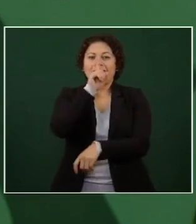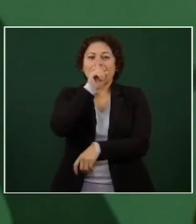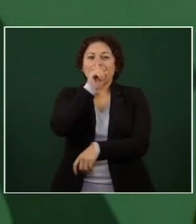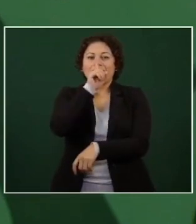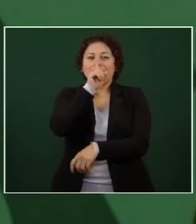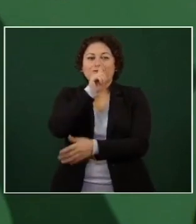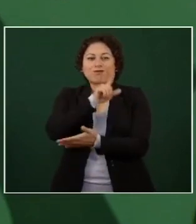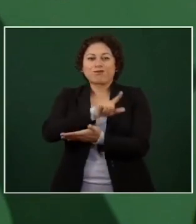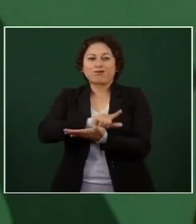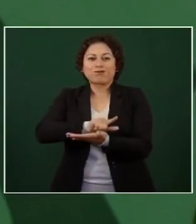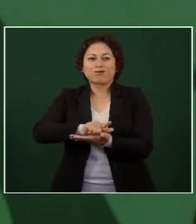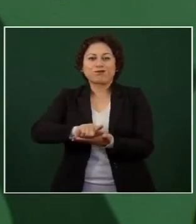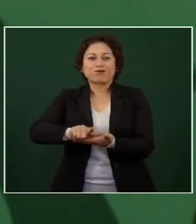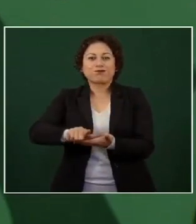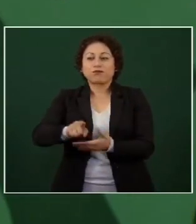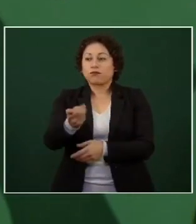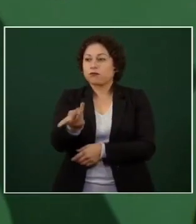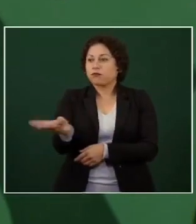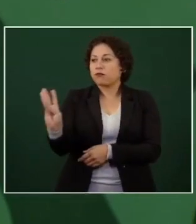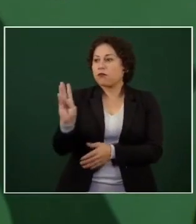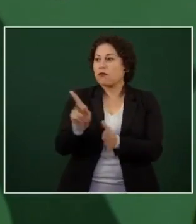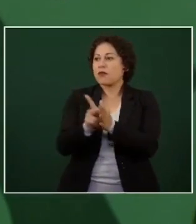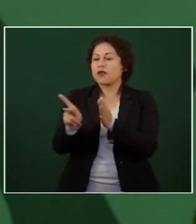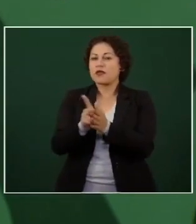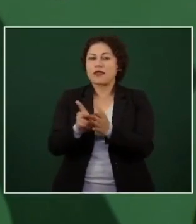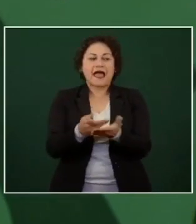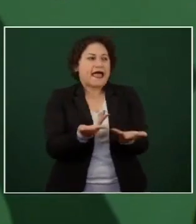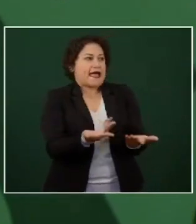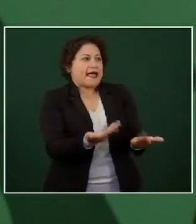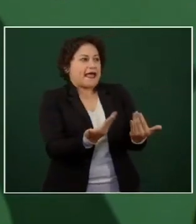Y se dedicaban a aplaudir y a callar